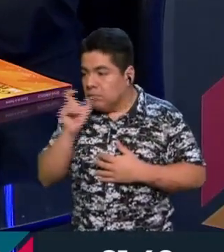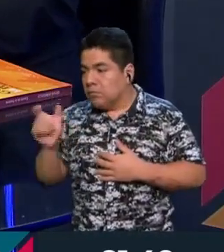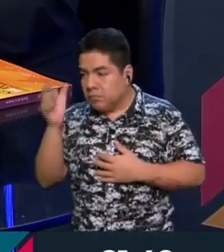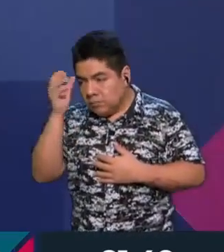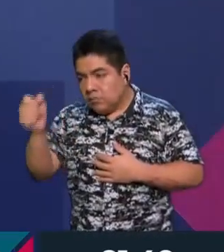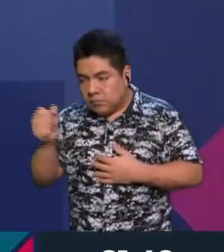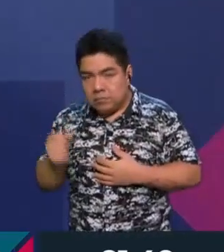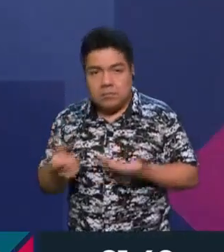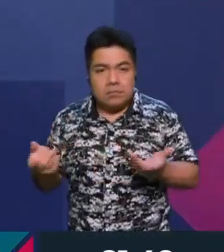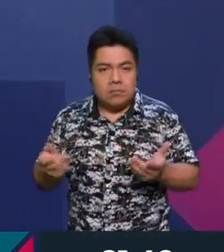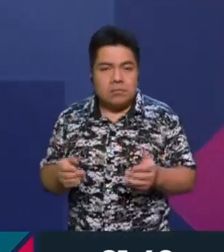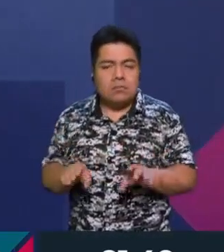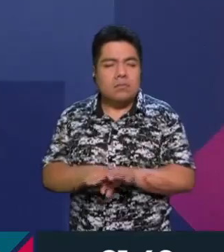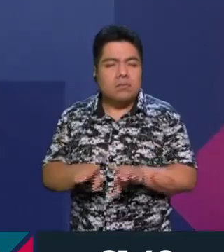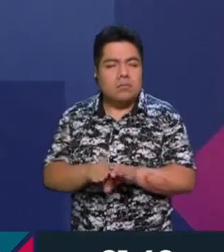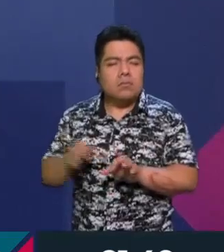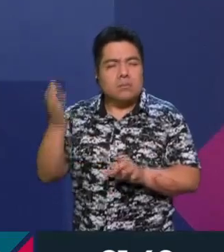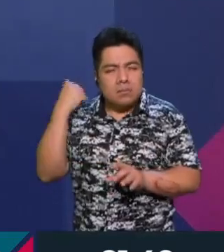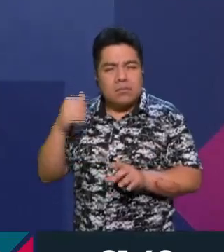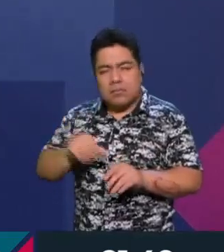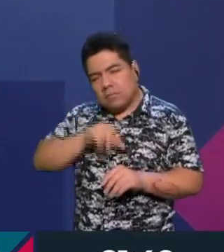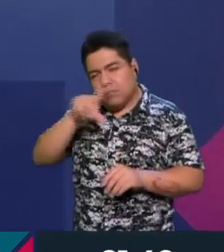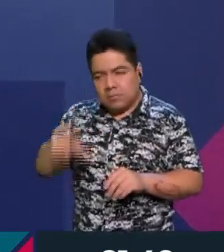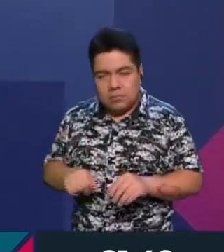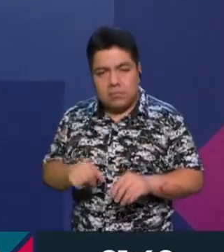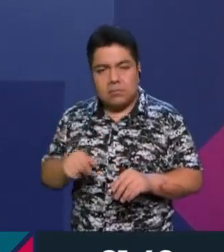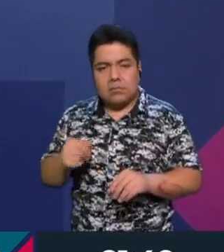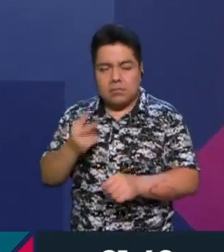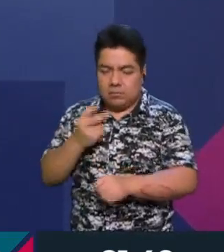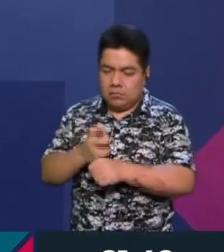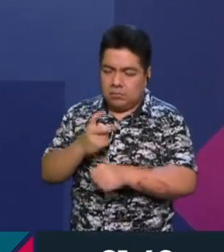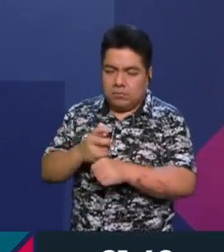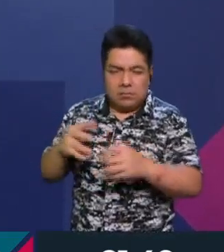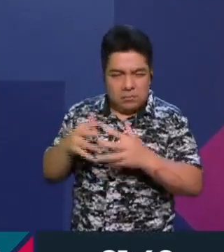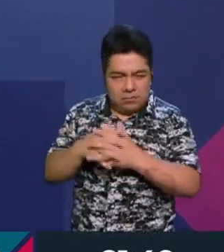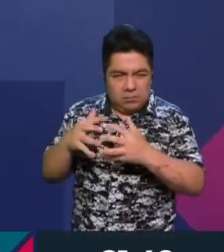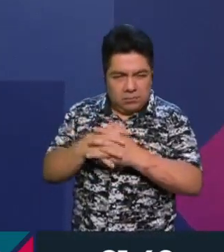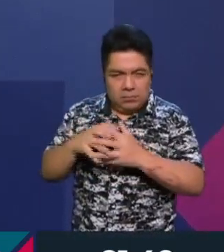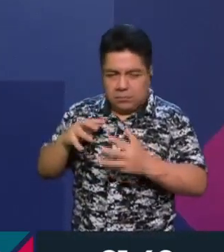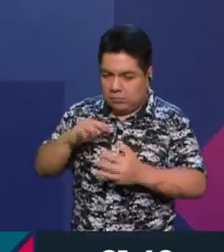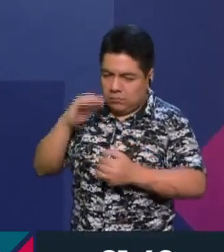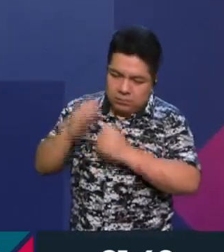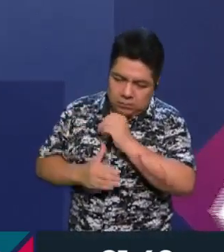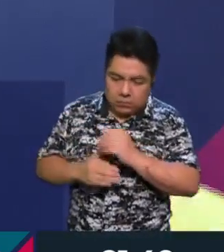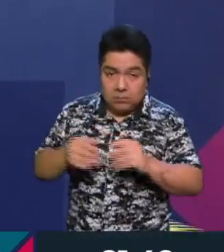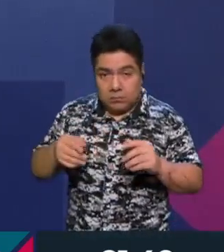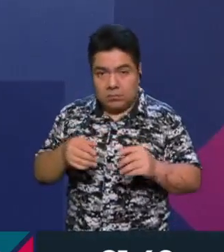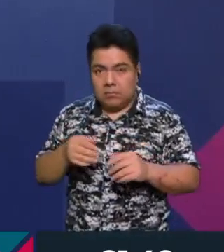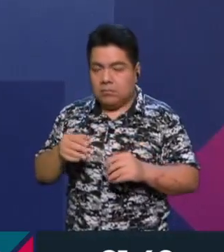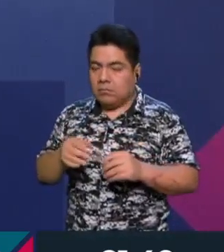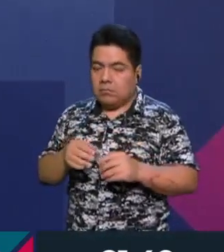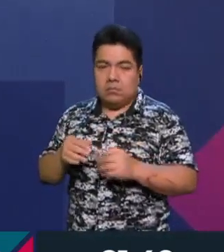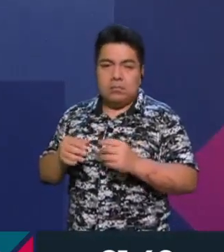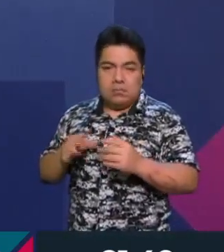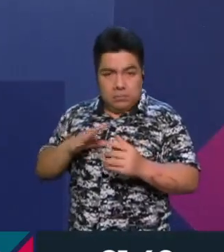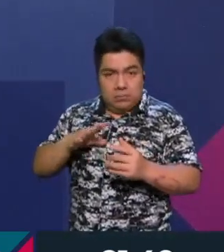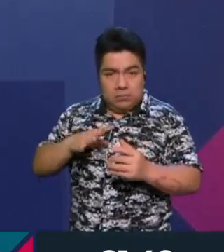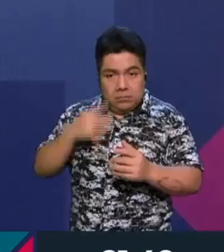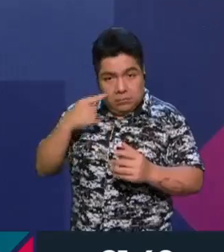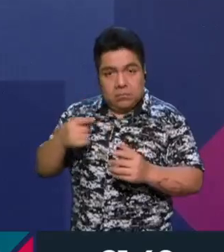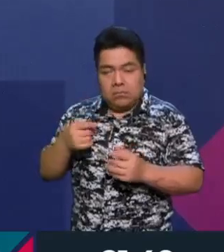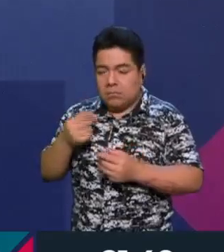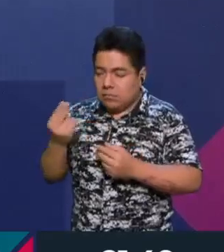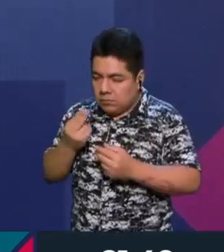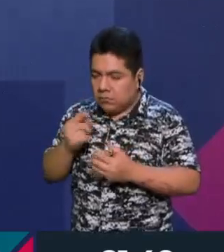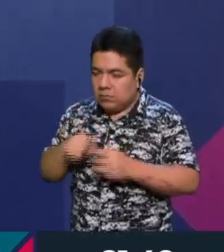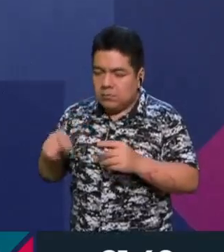concepto, se da después de la Segunda Guerra Mundial por razones obvias, ¿no? Hay que